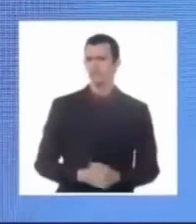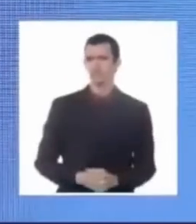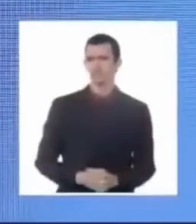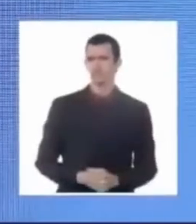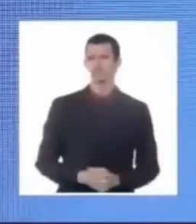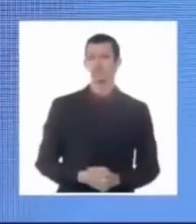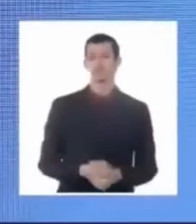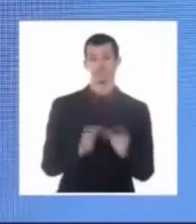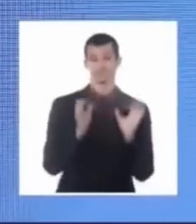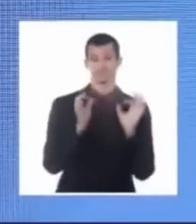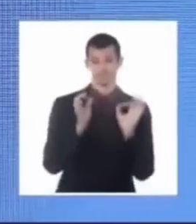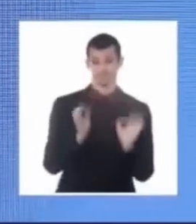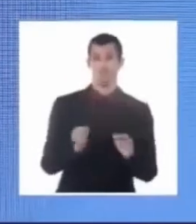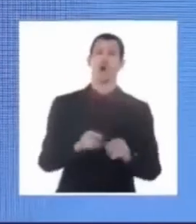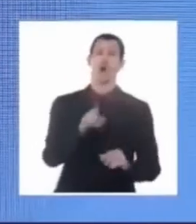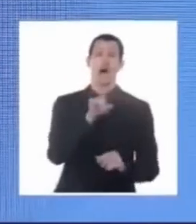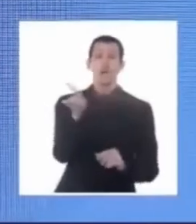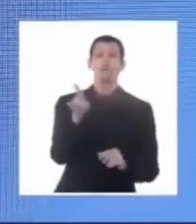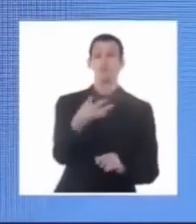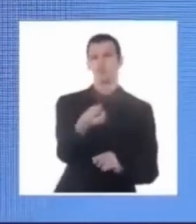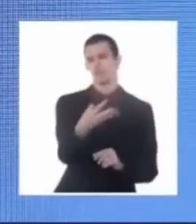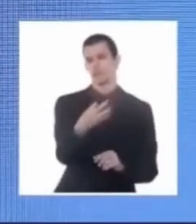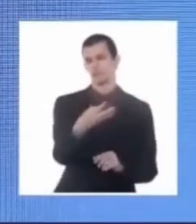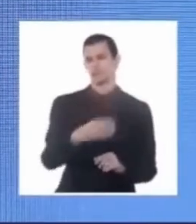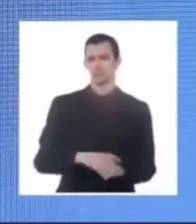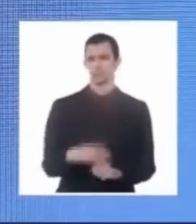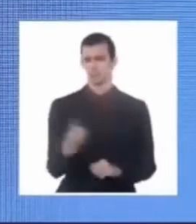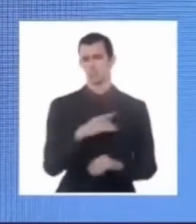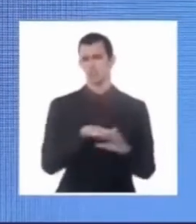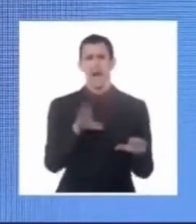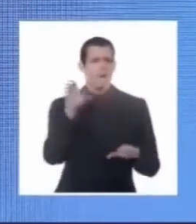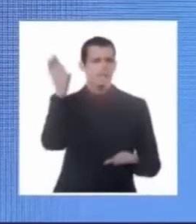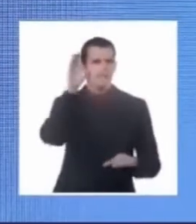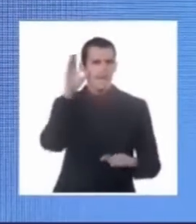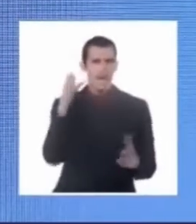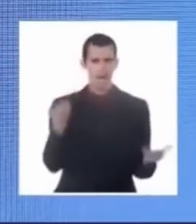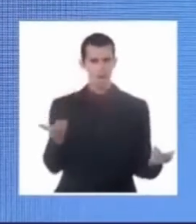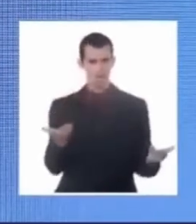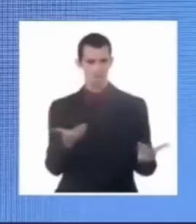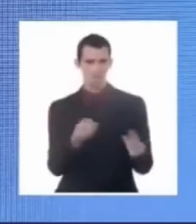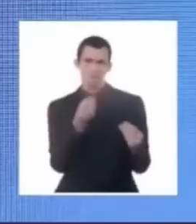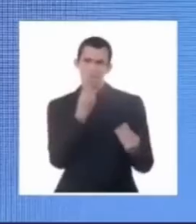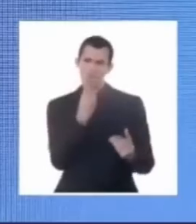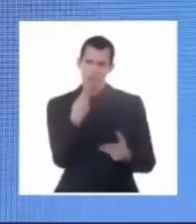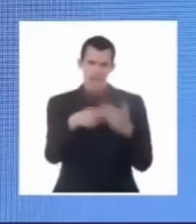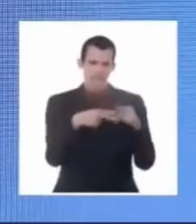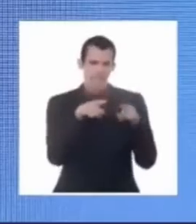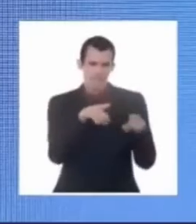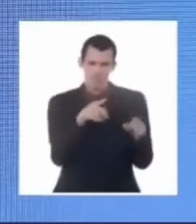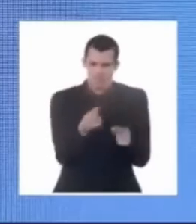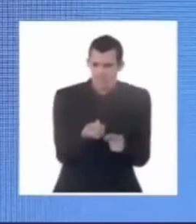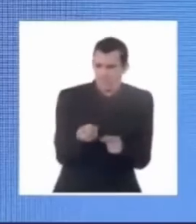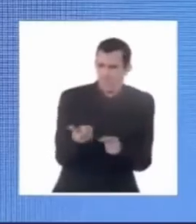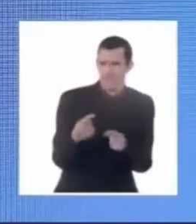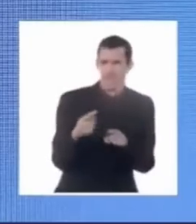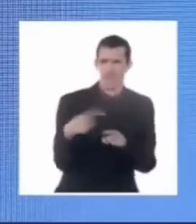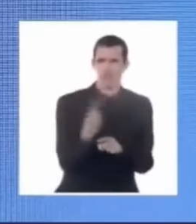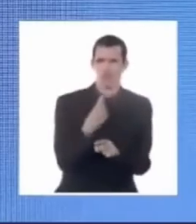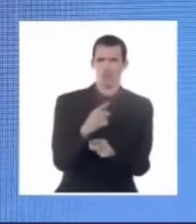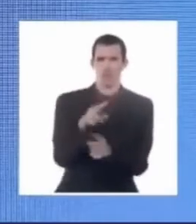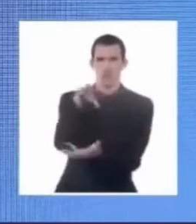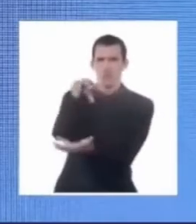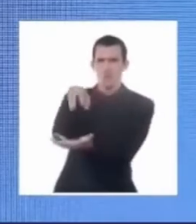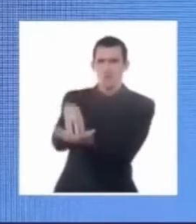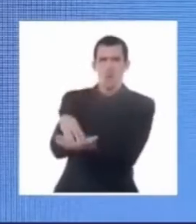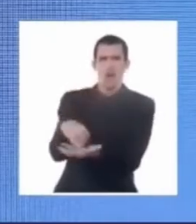falsa nosotros cuando esa información salió en las redes sociales rápidamente fuimos a verificarla la estación de policía queda